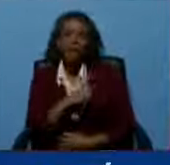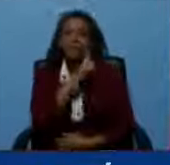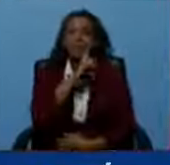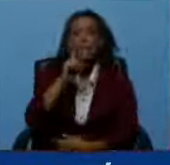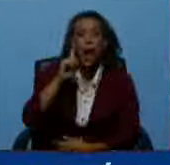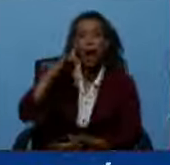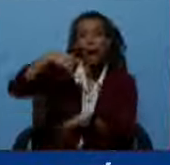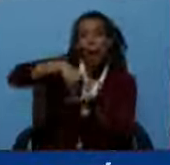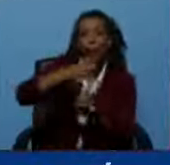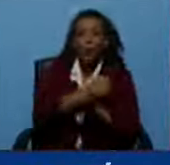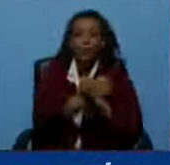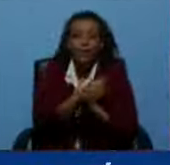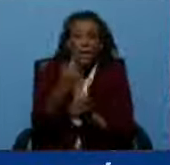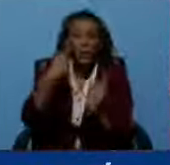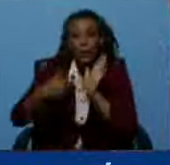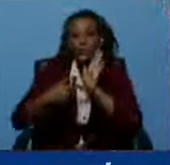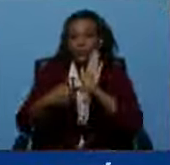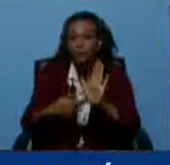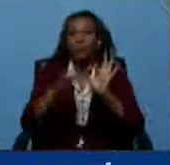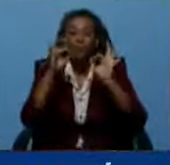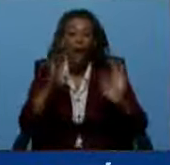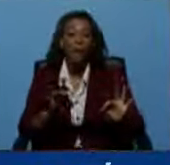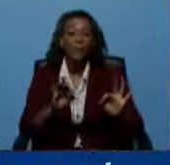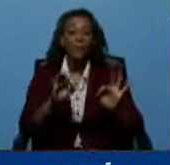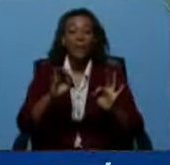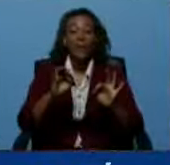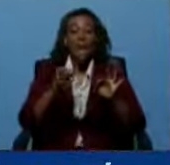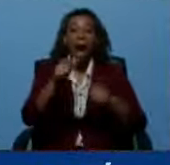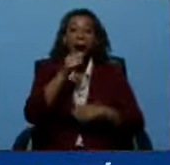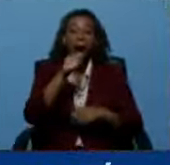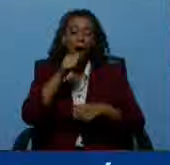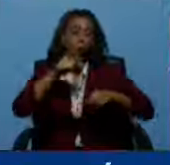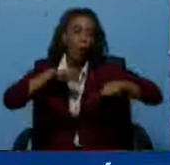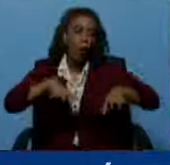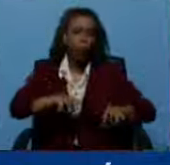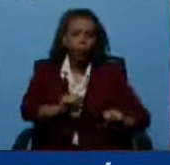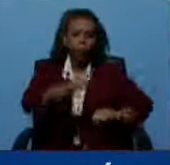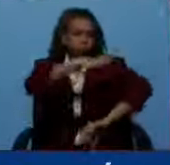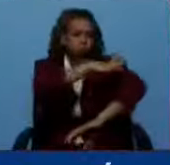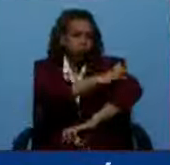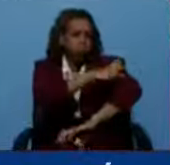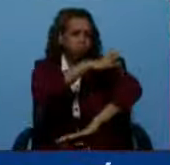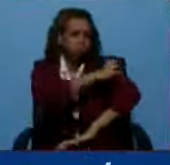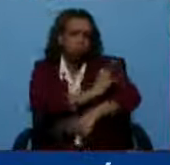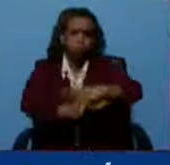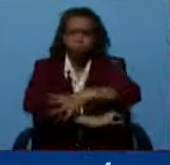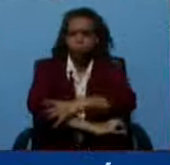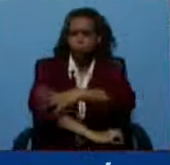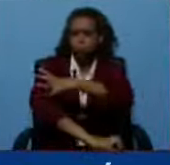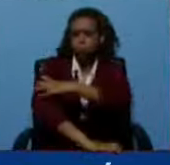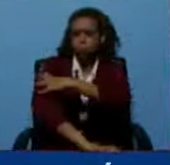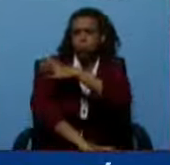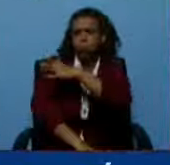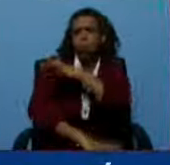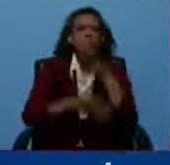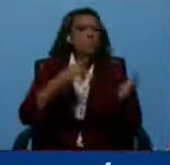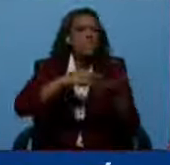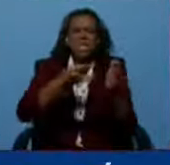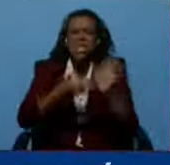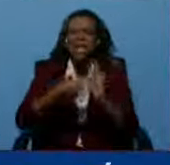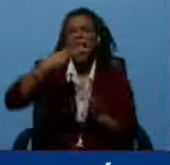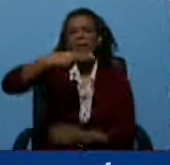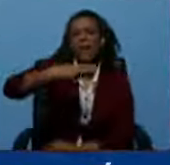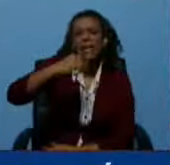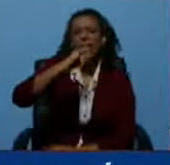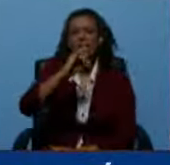vamos a prestar a continuación de hidroterapia, doctora Maylet Herdet, nos puede explicar en qué